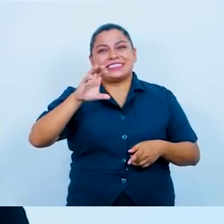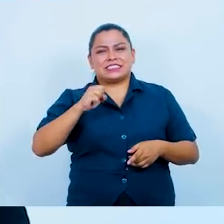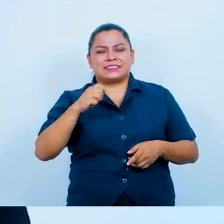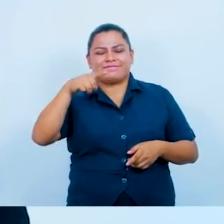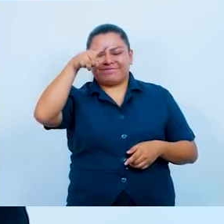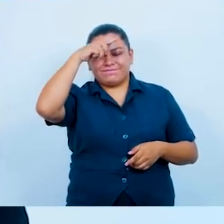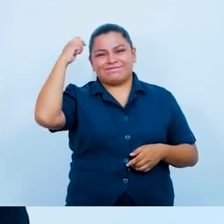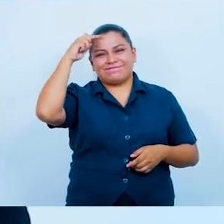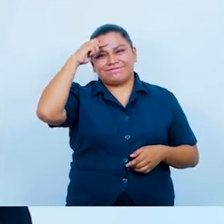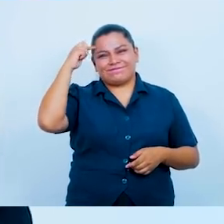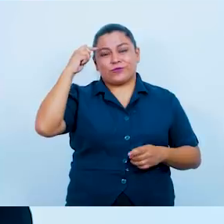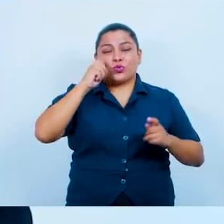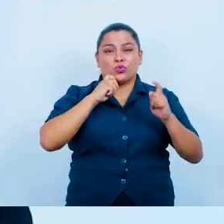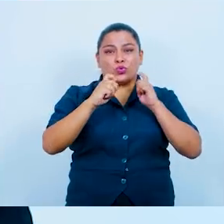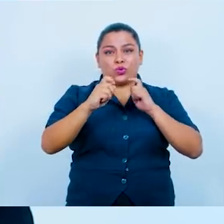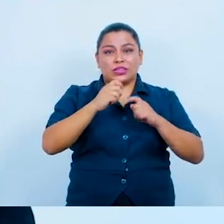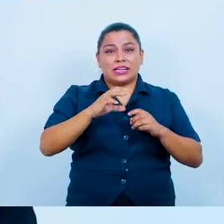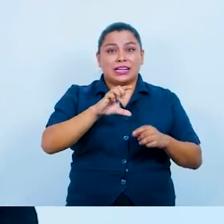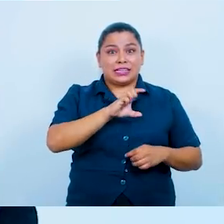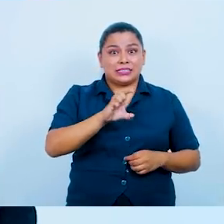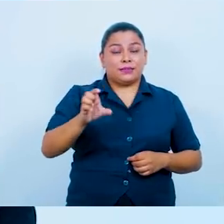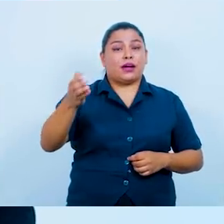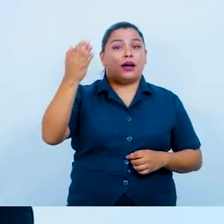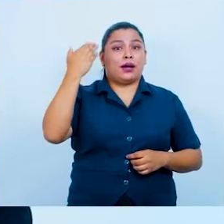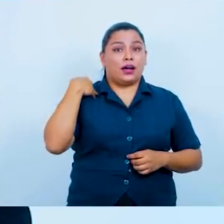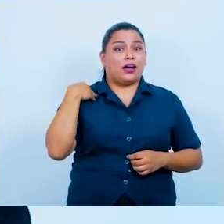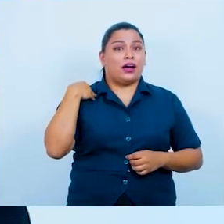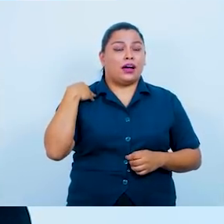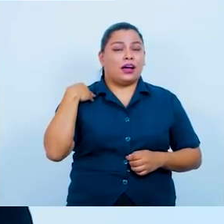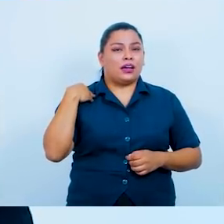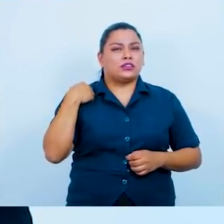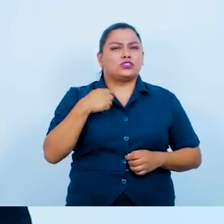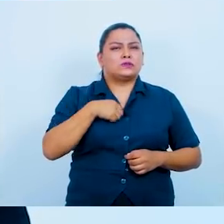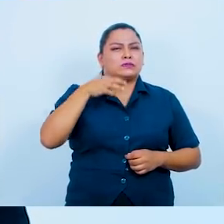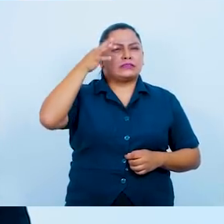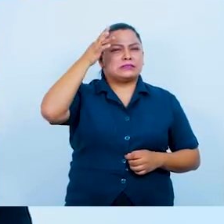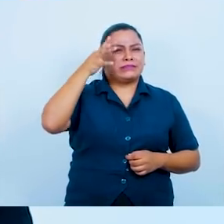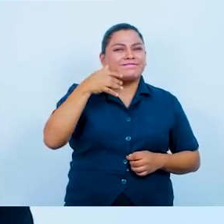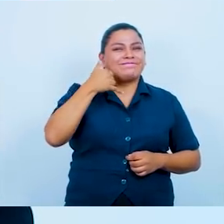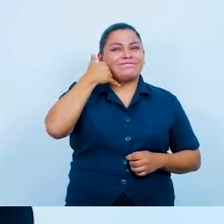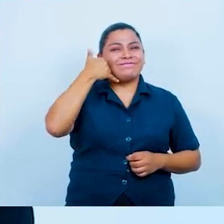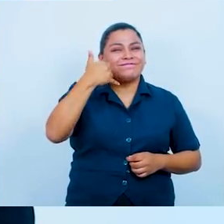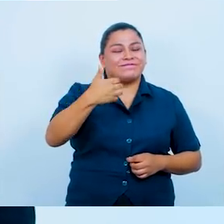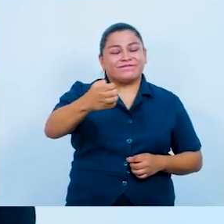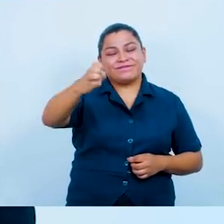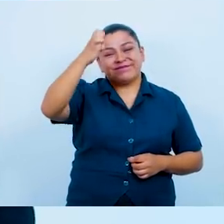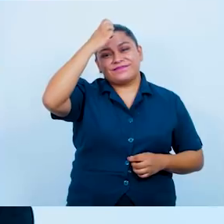en la sesión tutorizada de la semana pasada. Y bueno, creo que llamé por accidente.